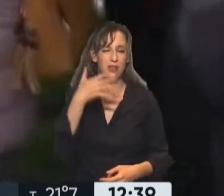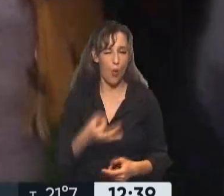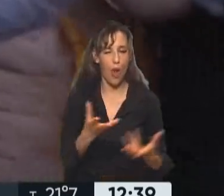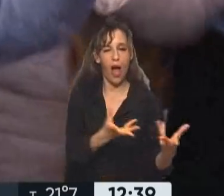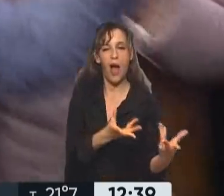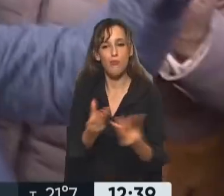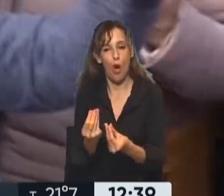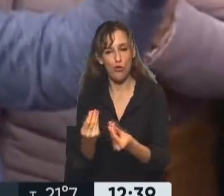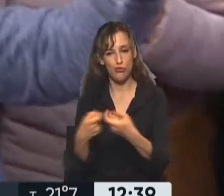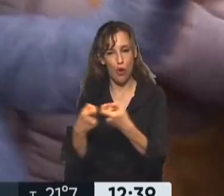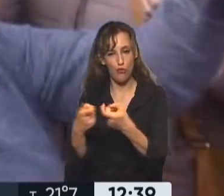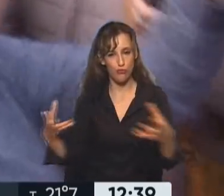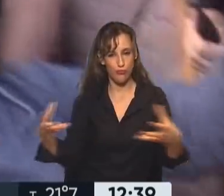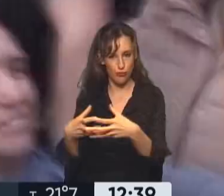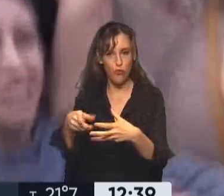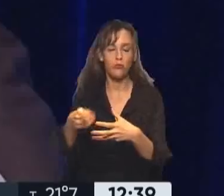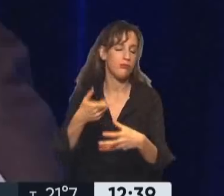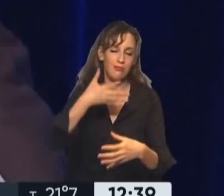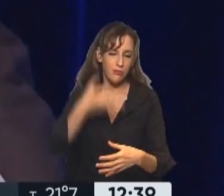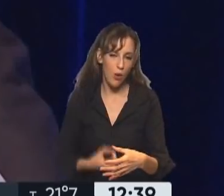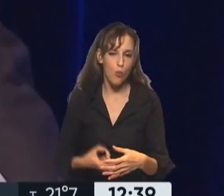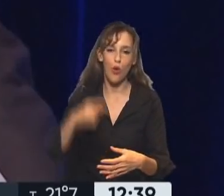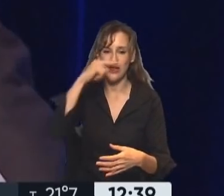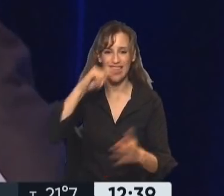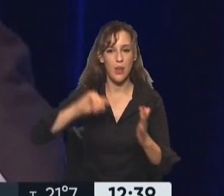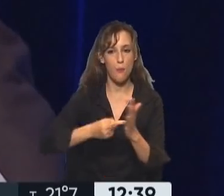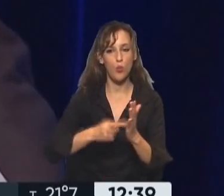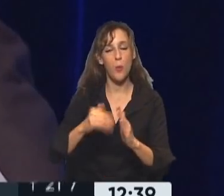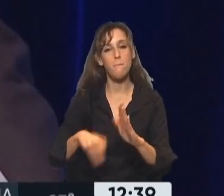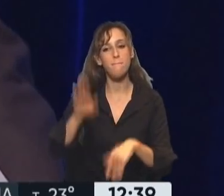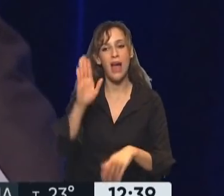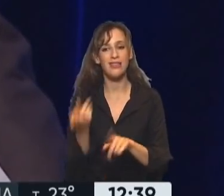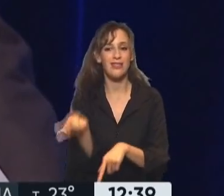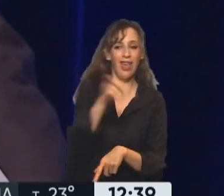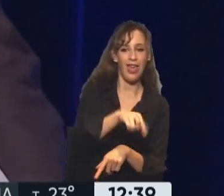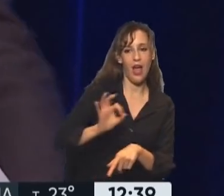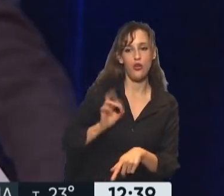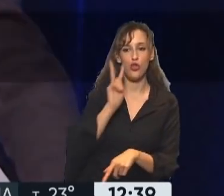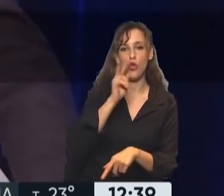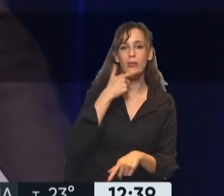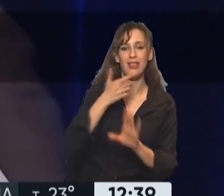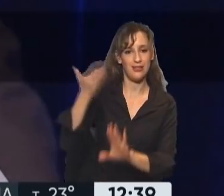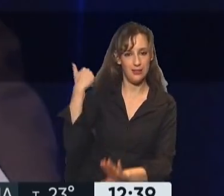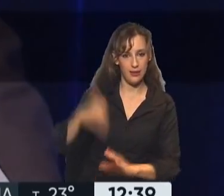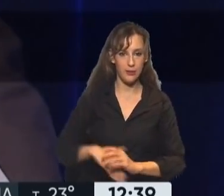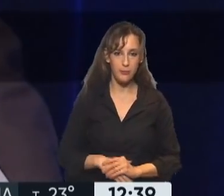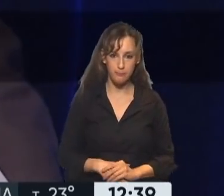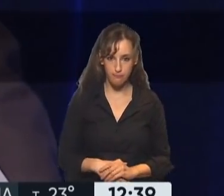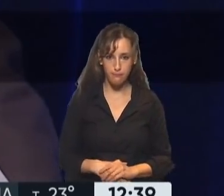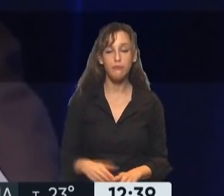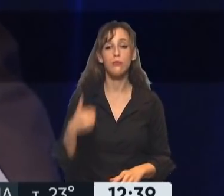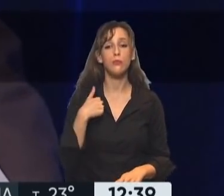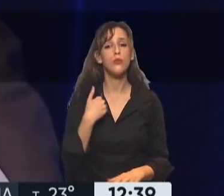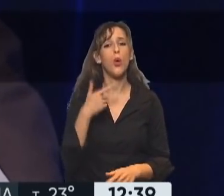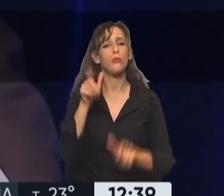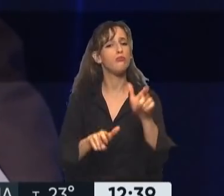piso de 33 puntos, al menos 7 puntos más de los que tenía en 2017. J'appelle mes électeurs